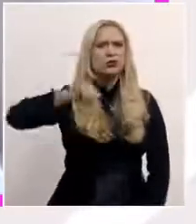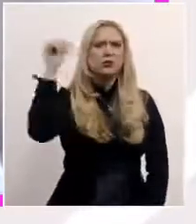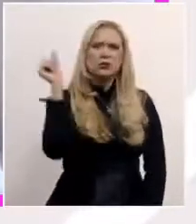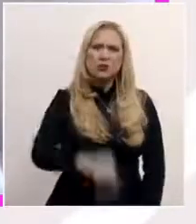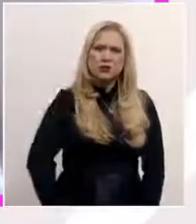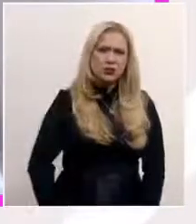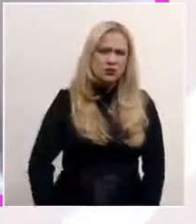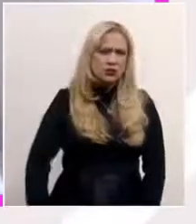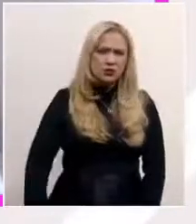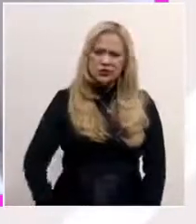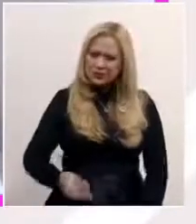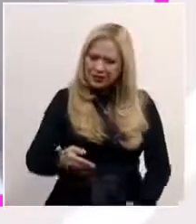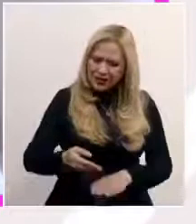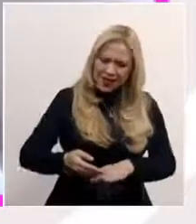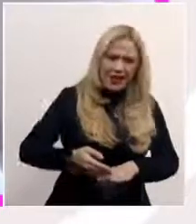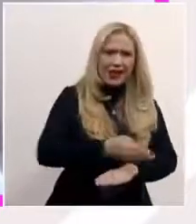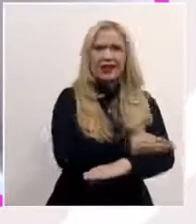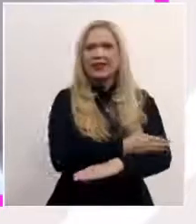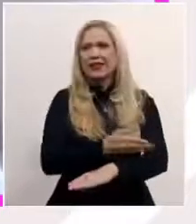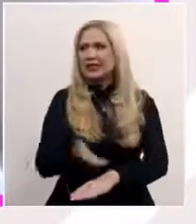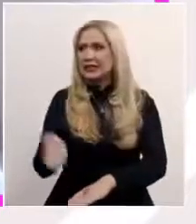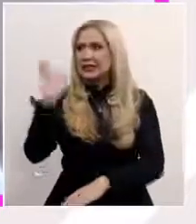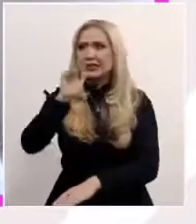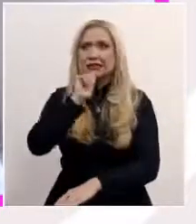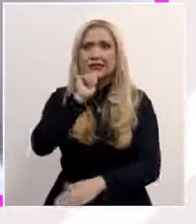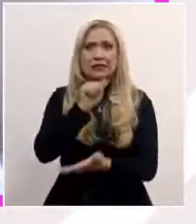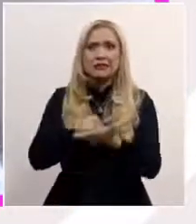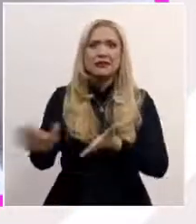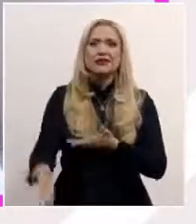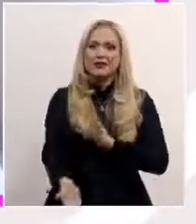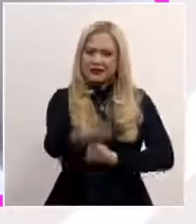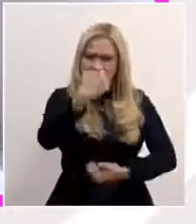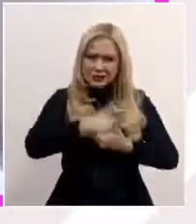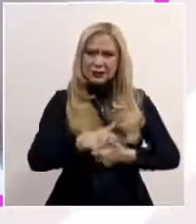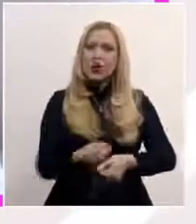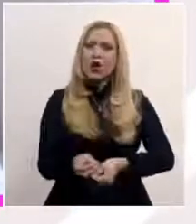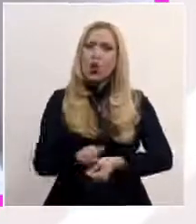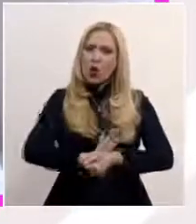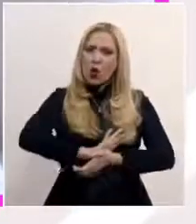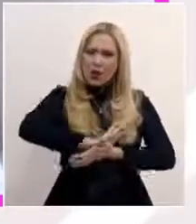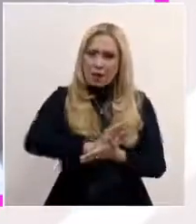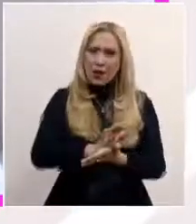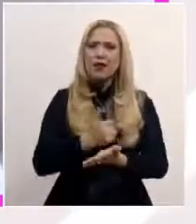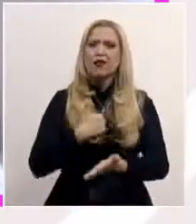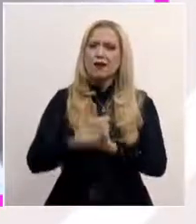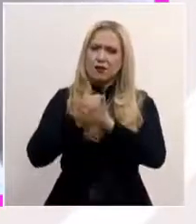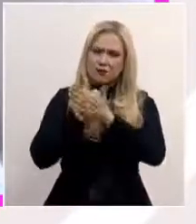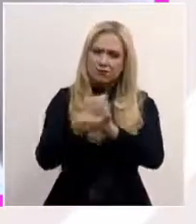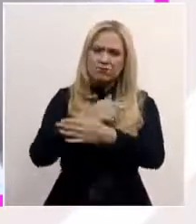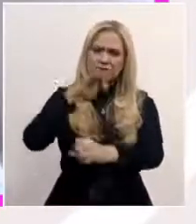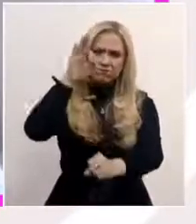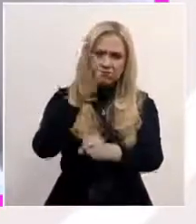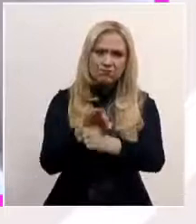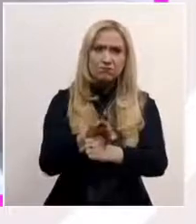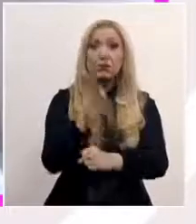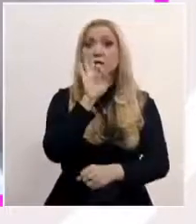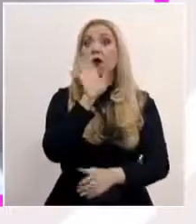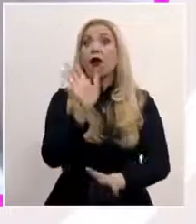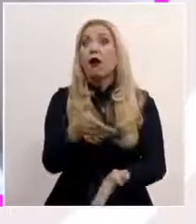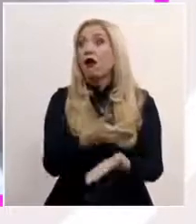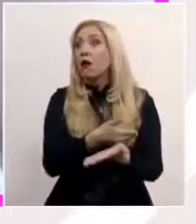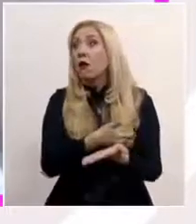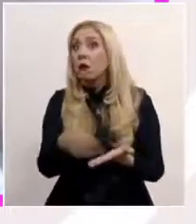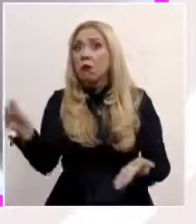en forma previa, que ocurra un despido o algo así, que acudan a COPRED, por favor. Y también, o sea, si ya ocurrió un despido, por favor, que acudan a